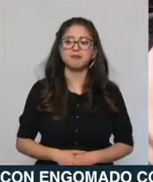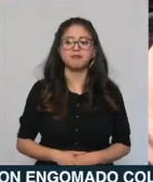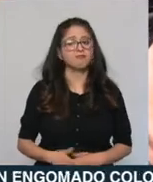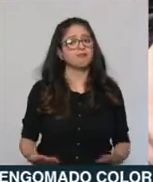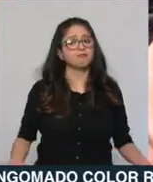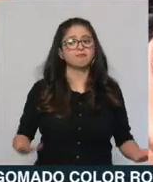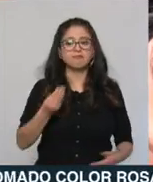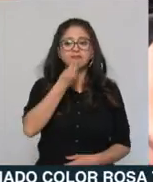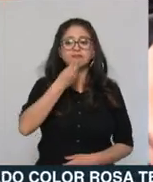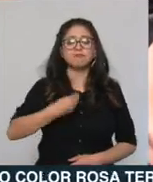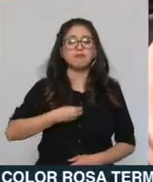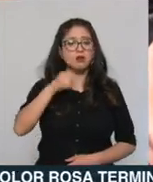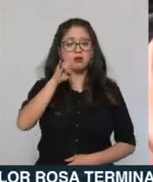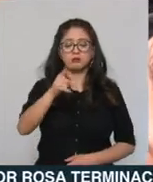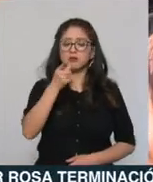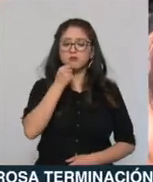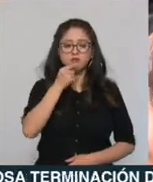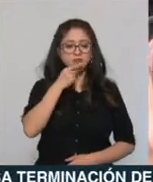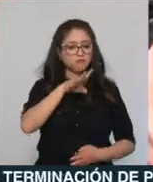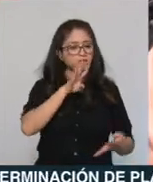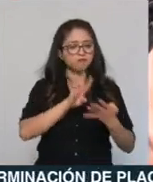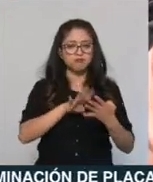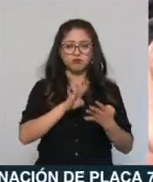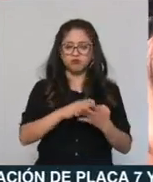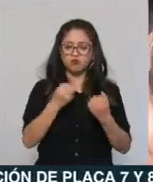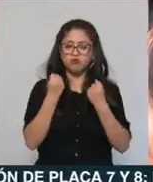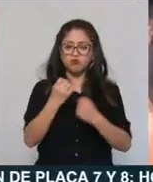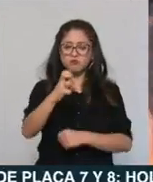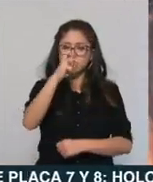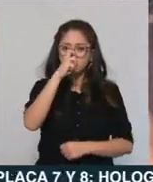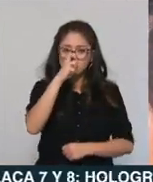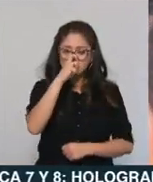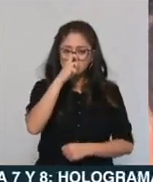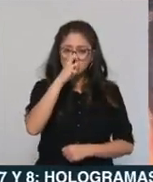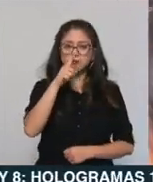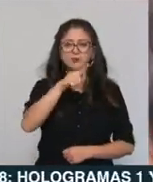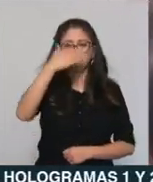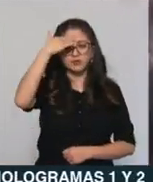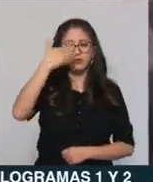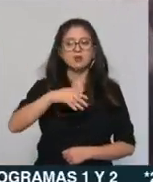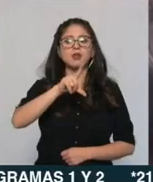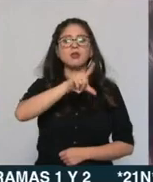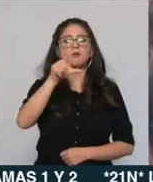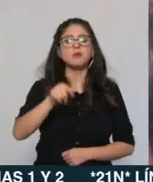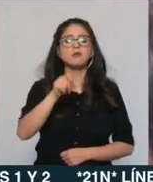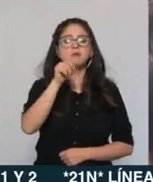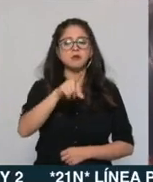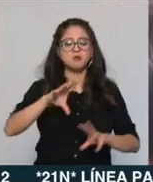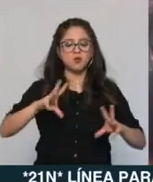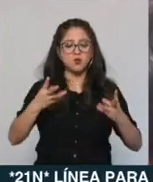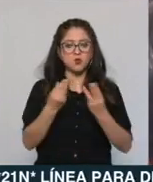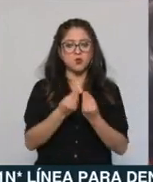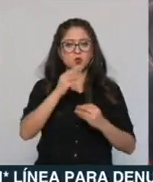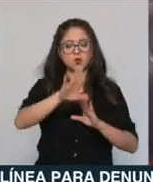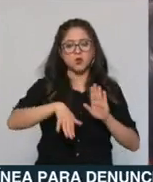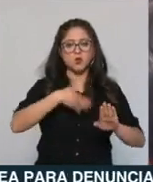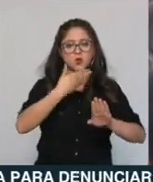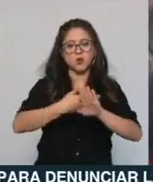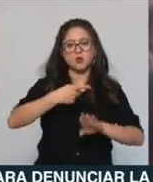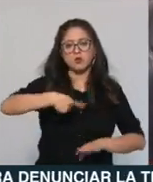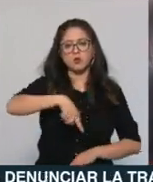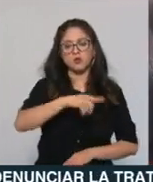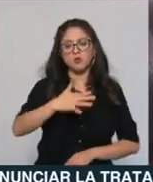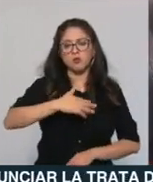Público y el día de mañana, ustedes saben, vamos a presentar, una comisión ya se presentó contra la corrupción